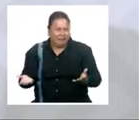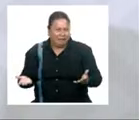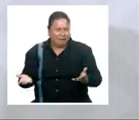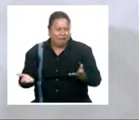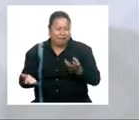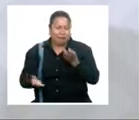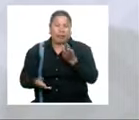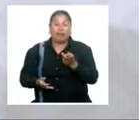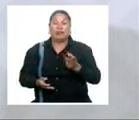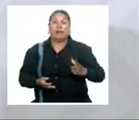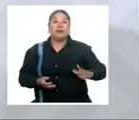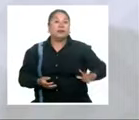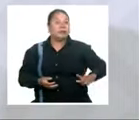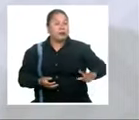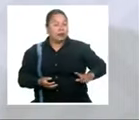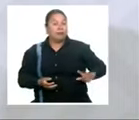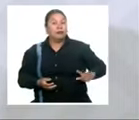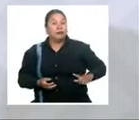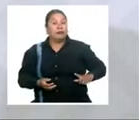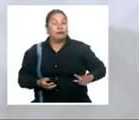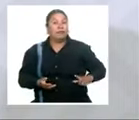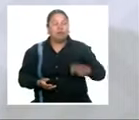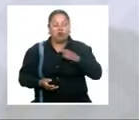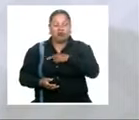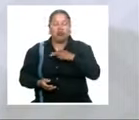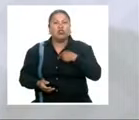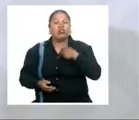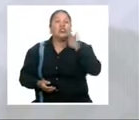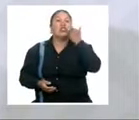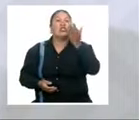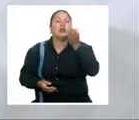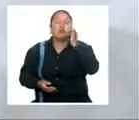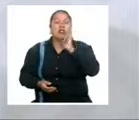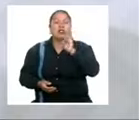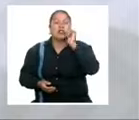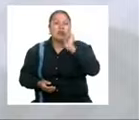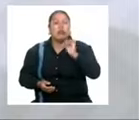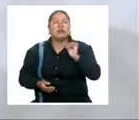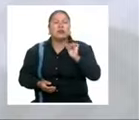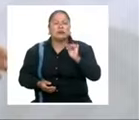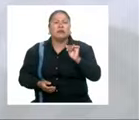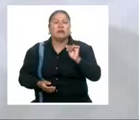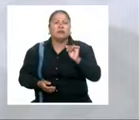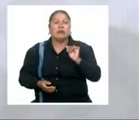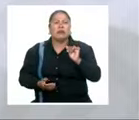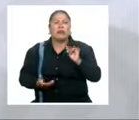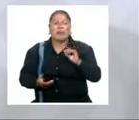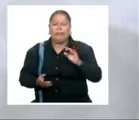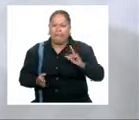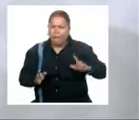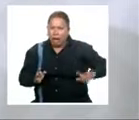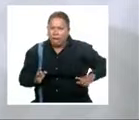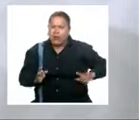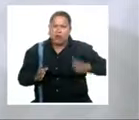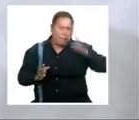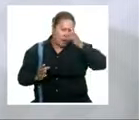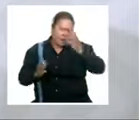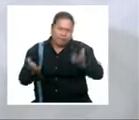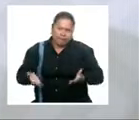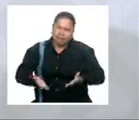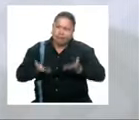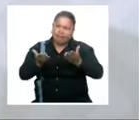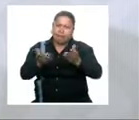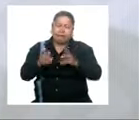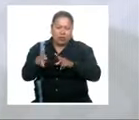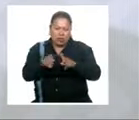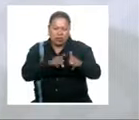un gobierno que siempre queremos que sea un gobierno al servicio de los